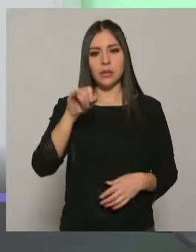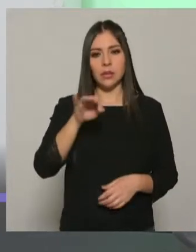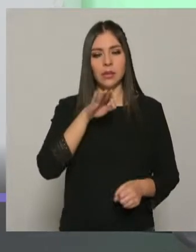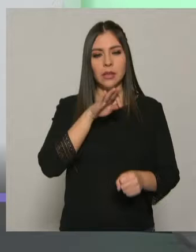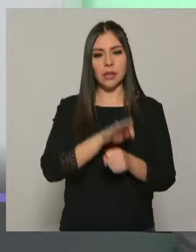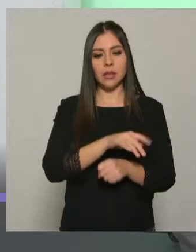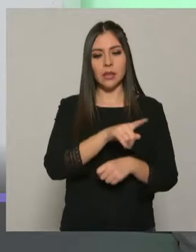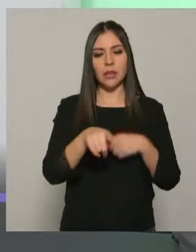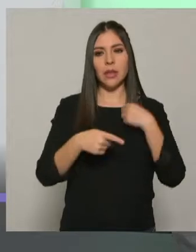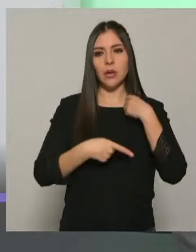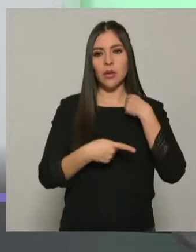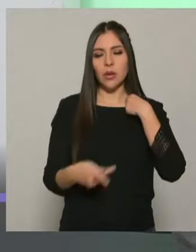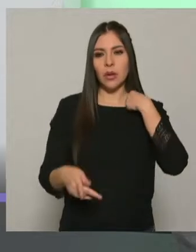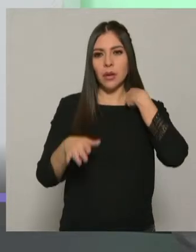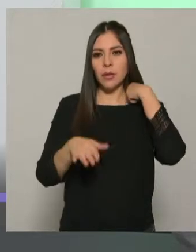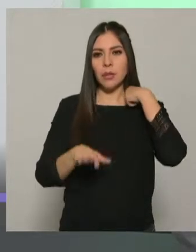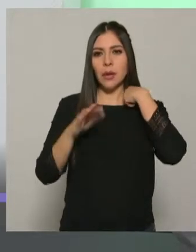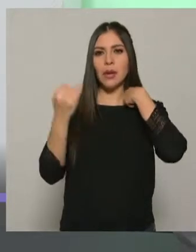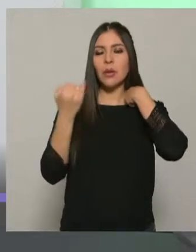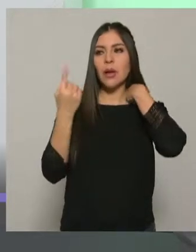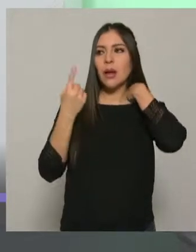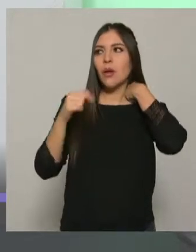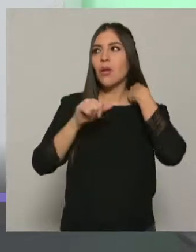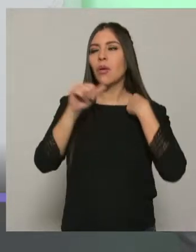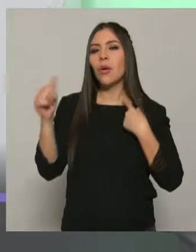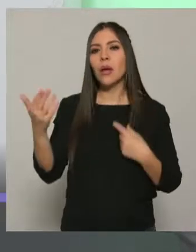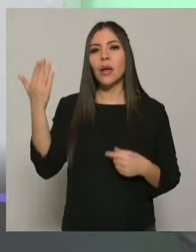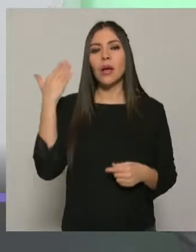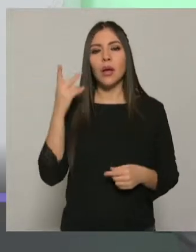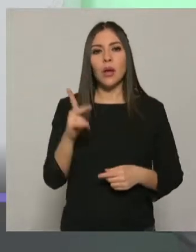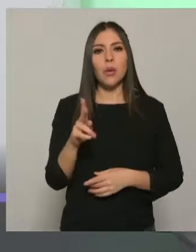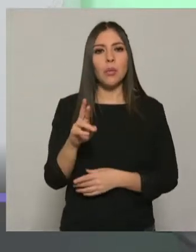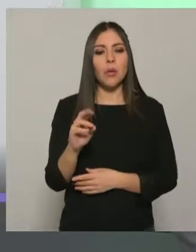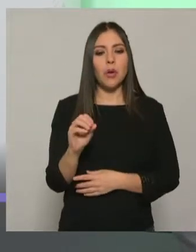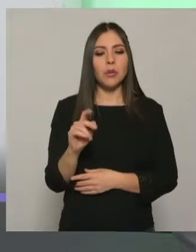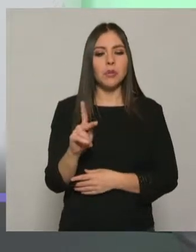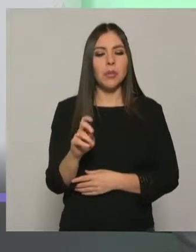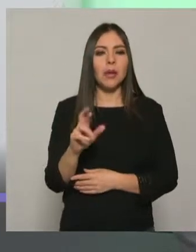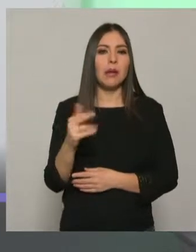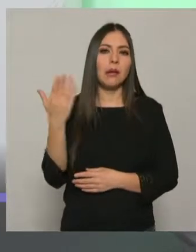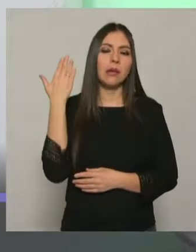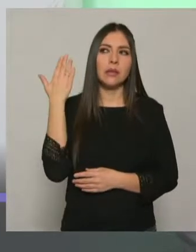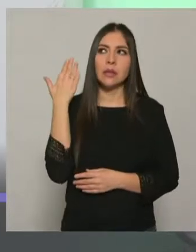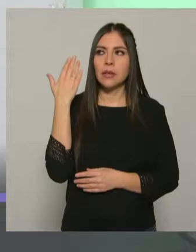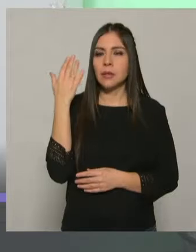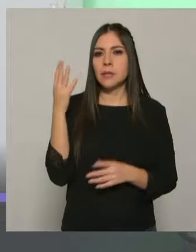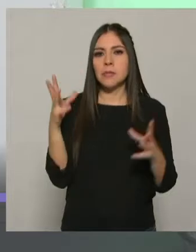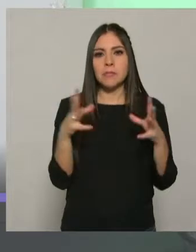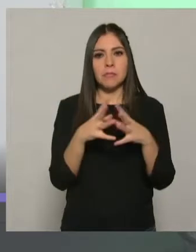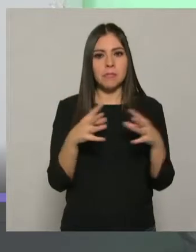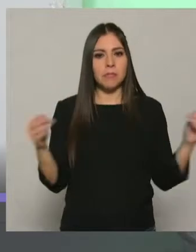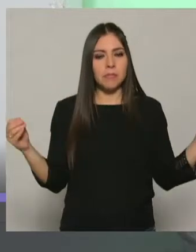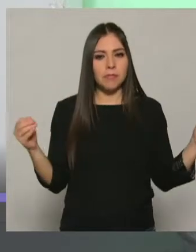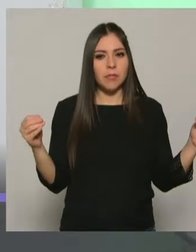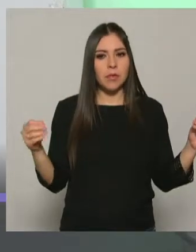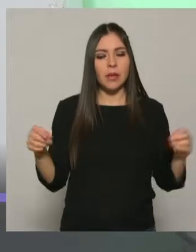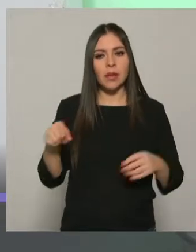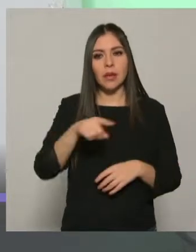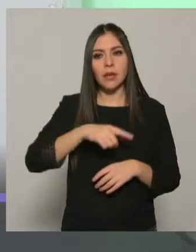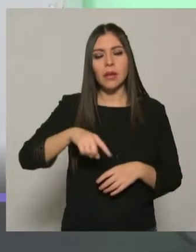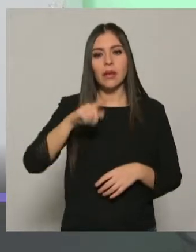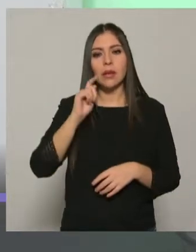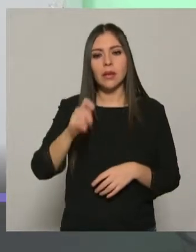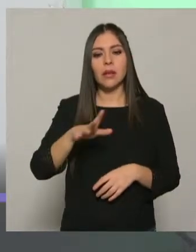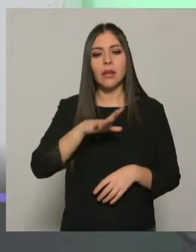lo que era el Oportunidades Prospera, que recientemente desapareció, que tenía mecanismos de focalización a través